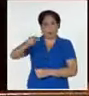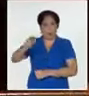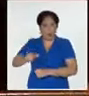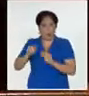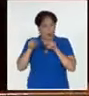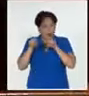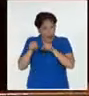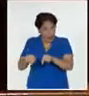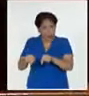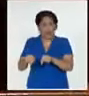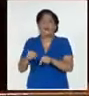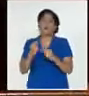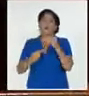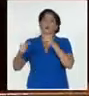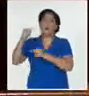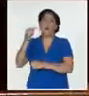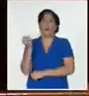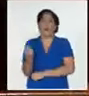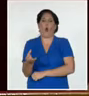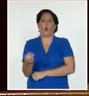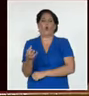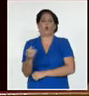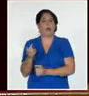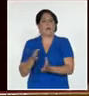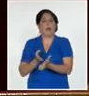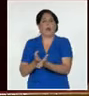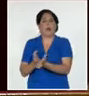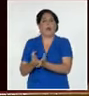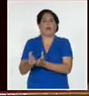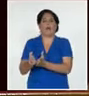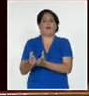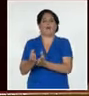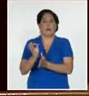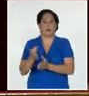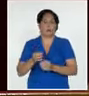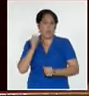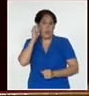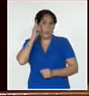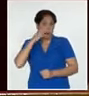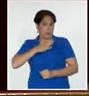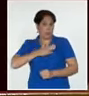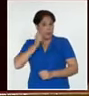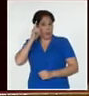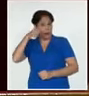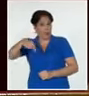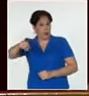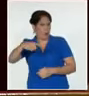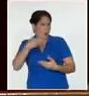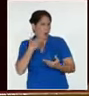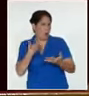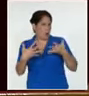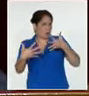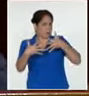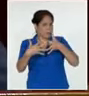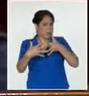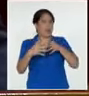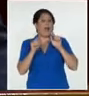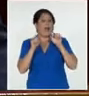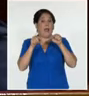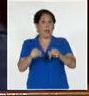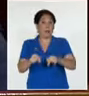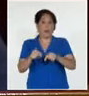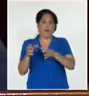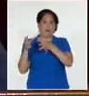ser una oportunidad para avanzar en ese camino. De igual manera, teniendo en cuenta la presencia de